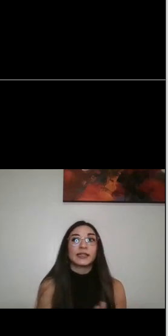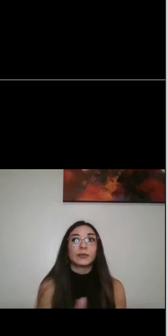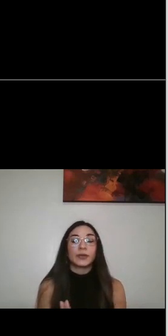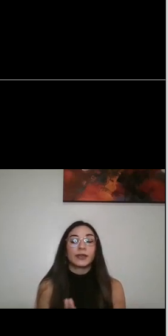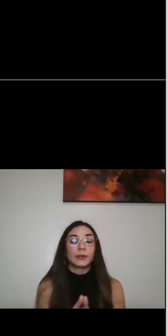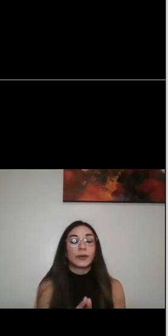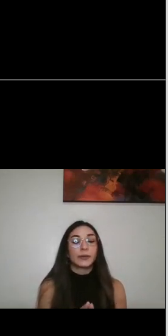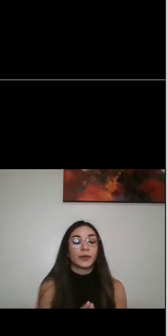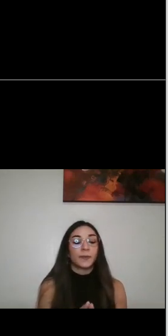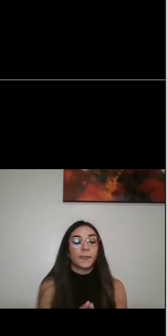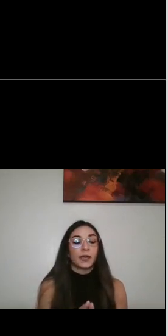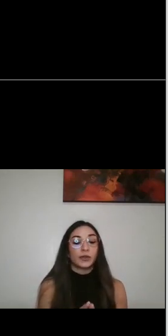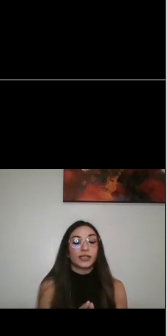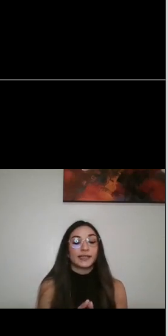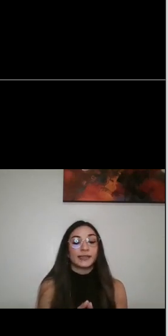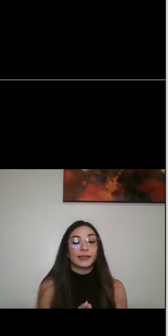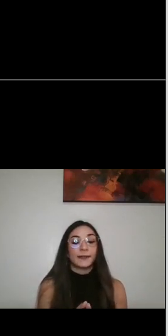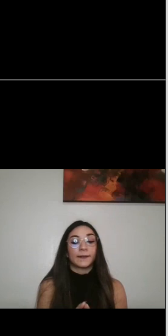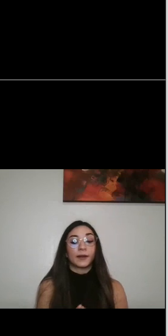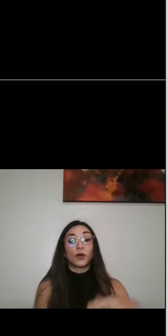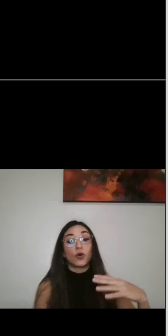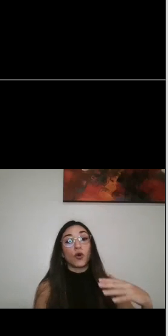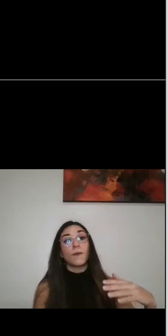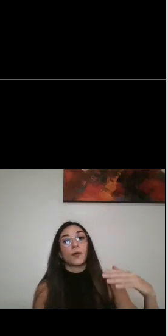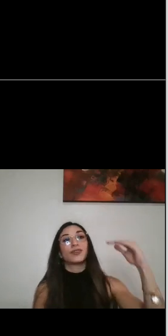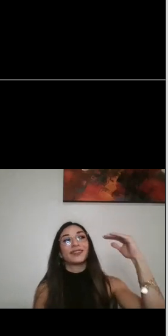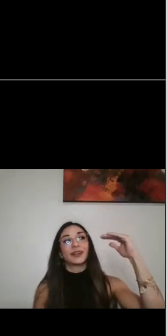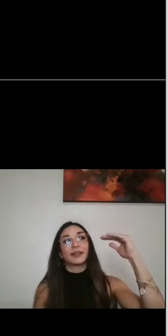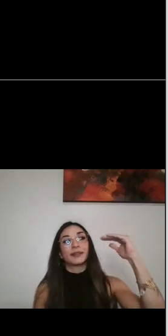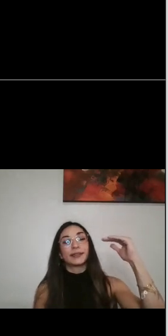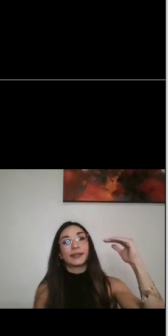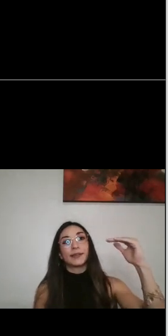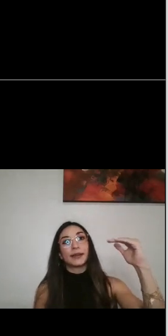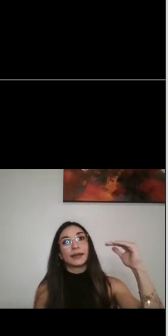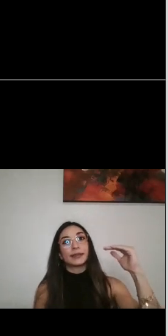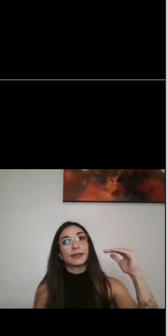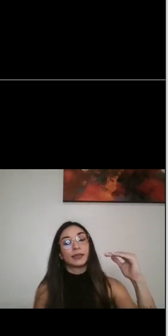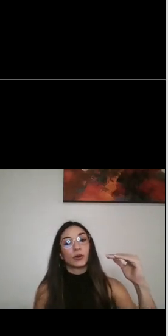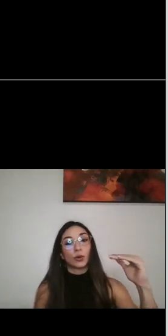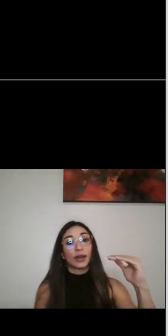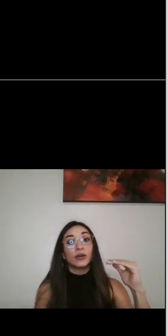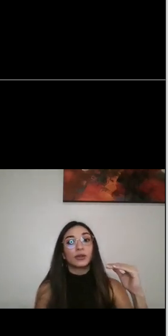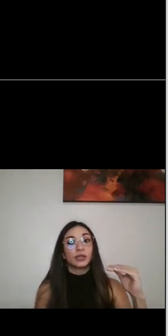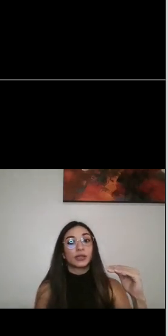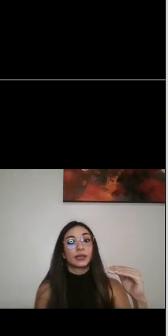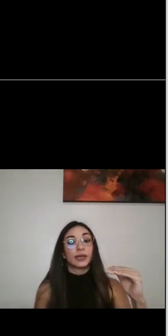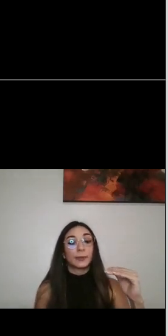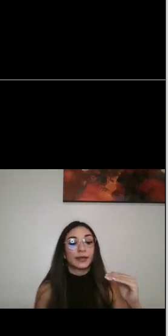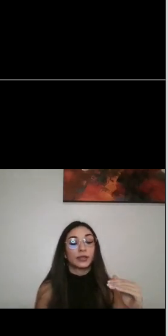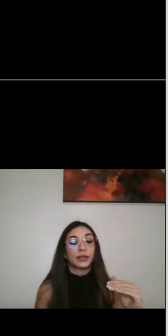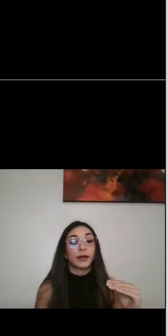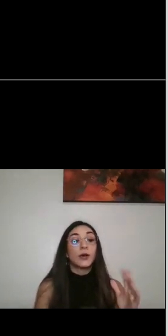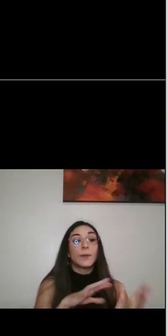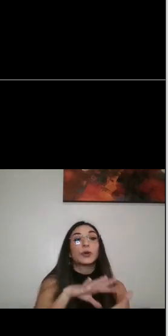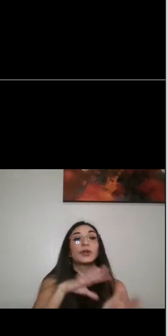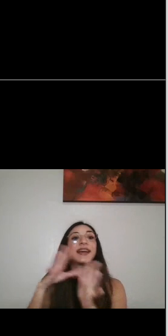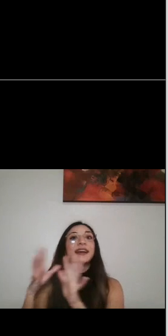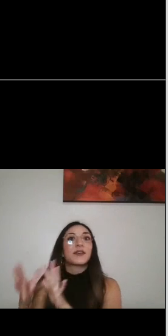es importante para mí que ustedes entiendan cómo los diferentes niveles o grados de pérdida